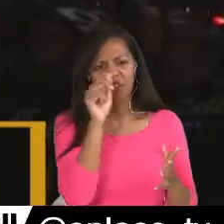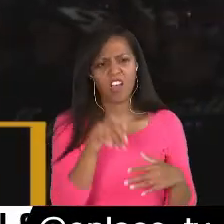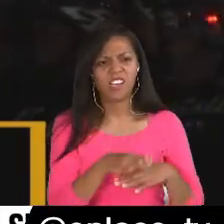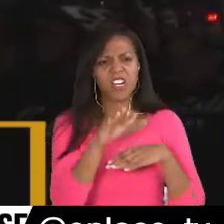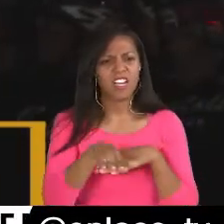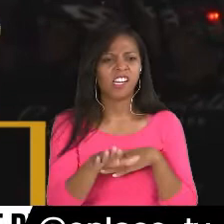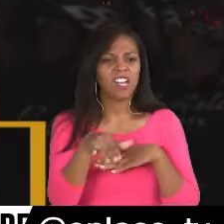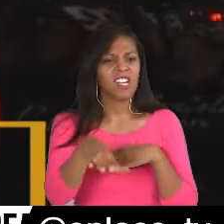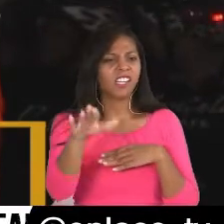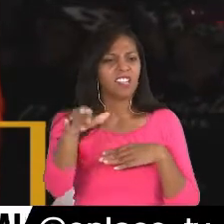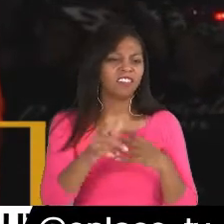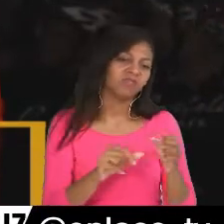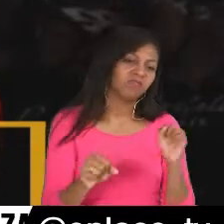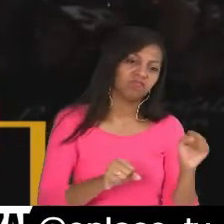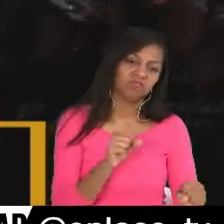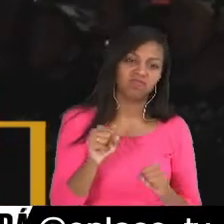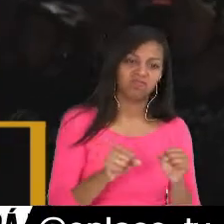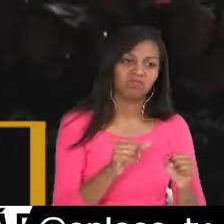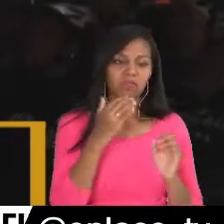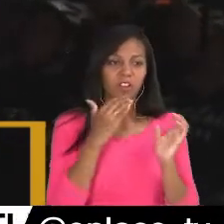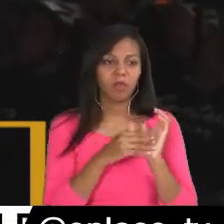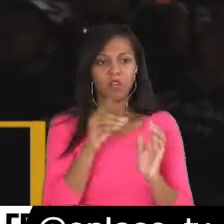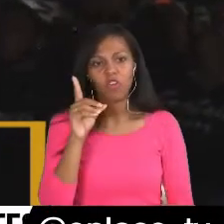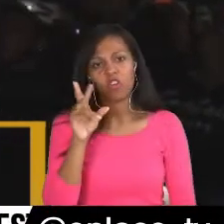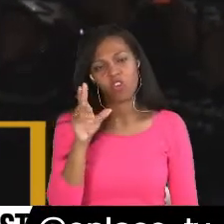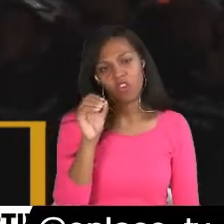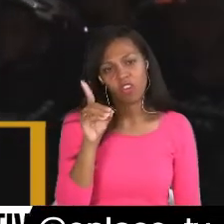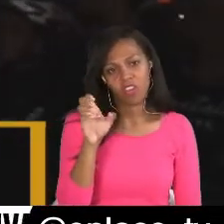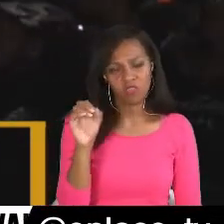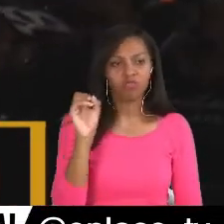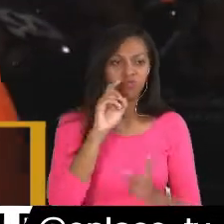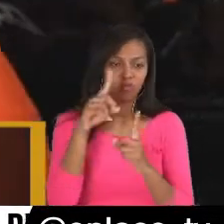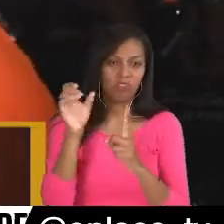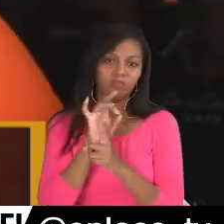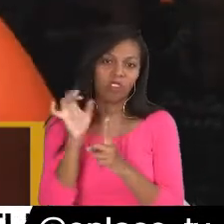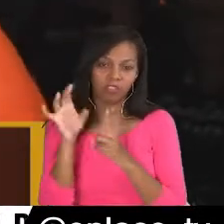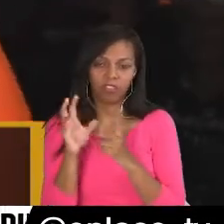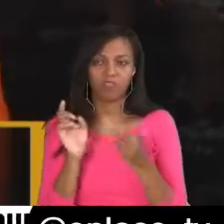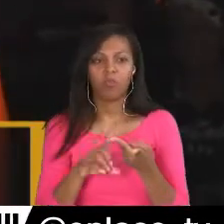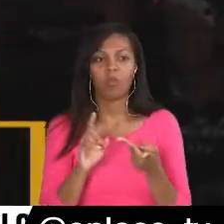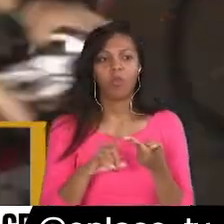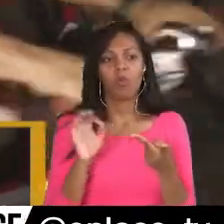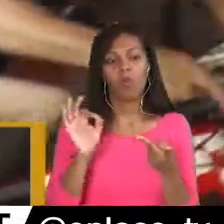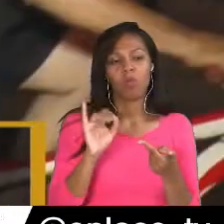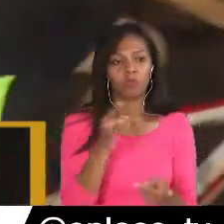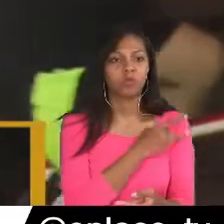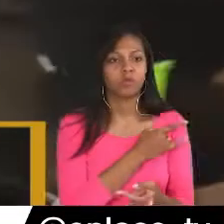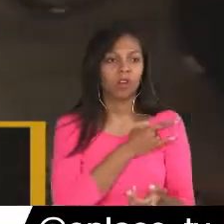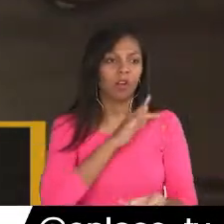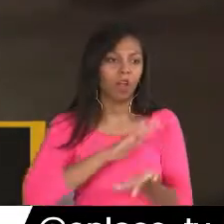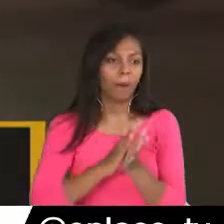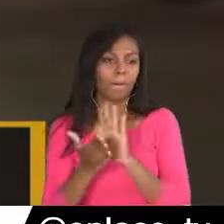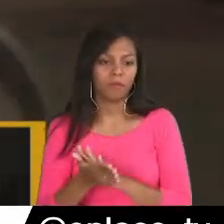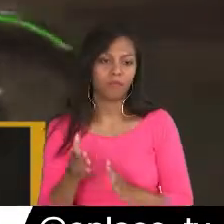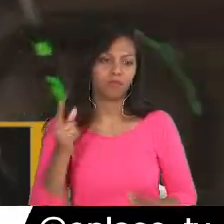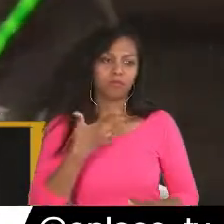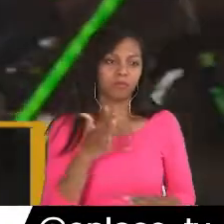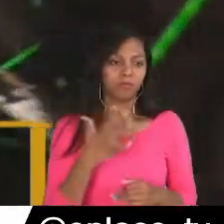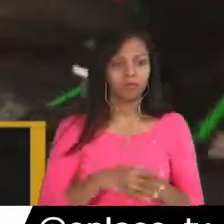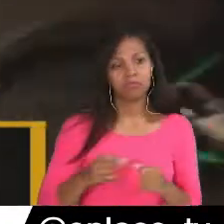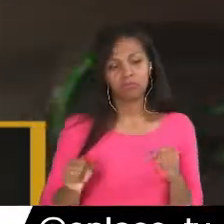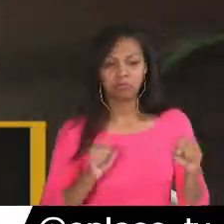que hay por Barranca, salimos para eso, para el rodeo que es por el Llanito, o salimos por allá por vía la Unipaz. Hacen ejercicio, amigos, y